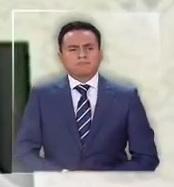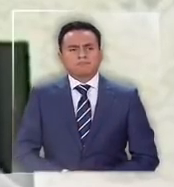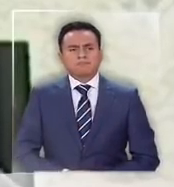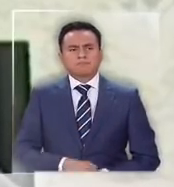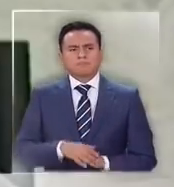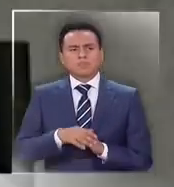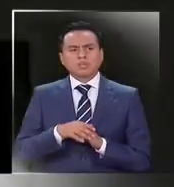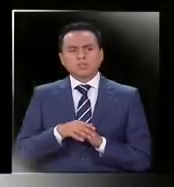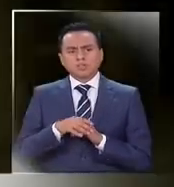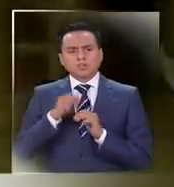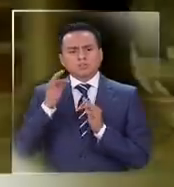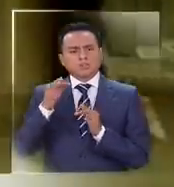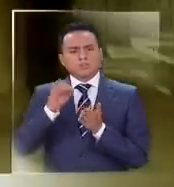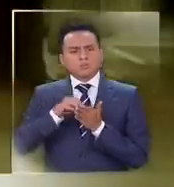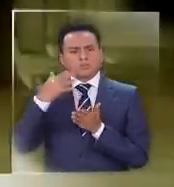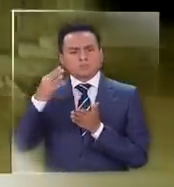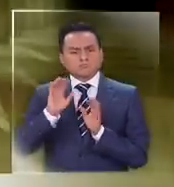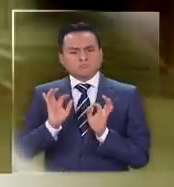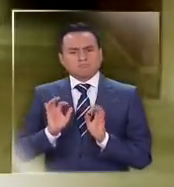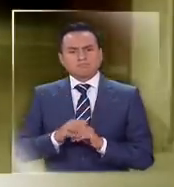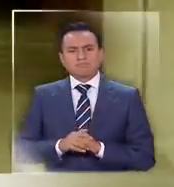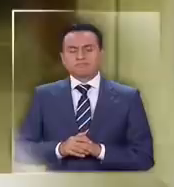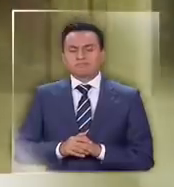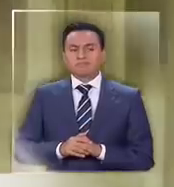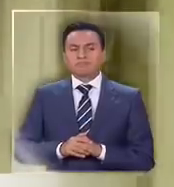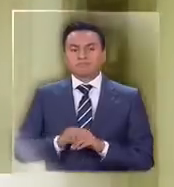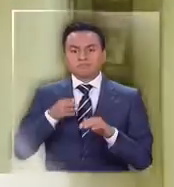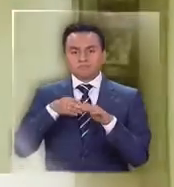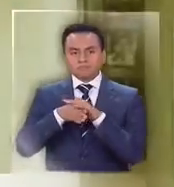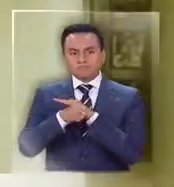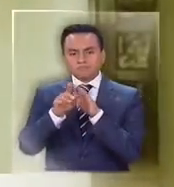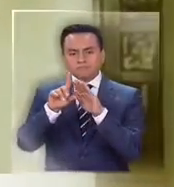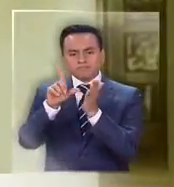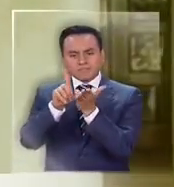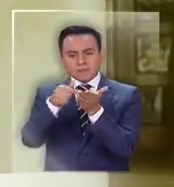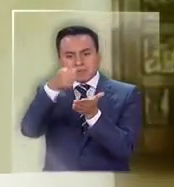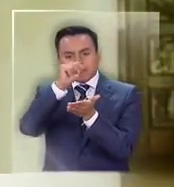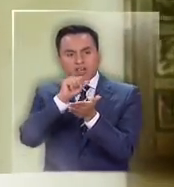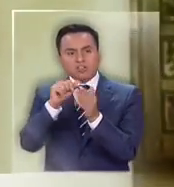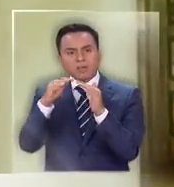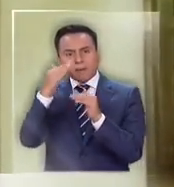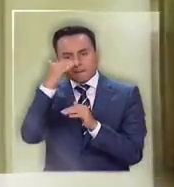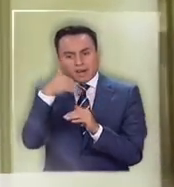Y que nunca me iba a pasar. Lograr acceder a los espacios privados de la